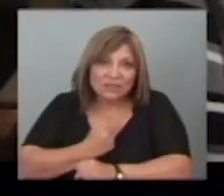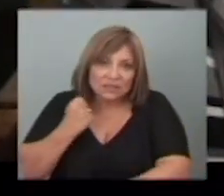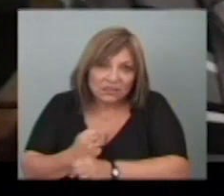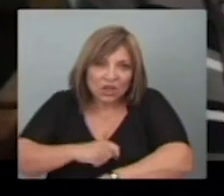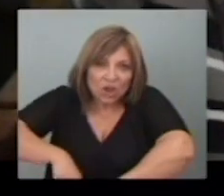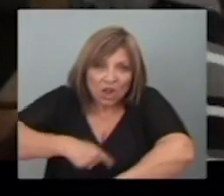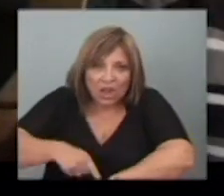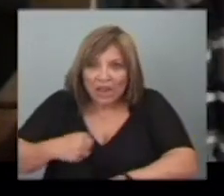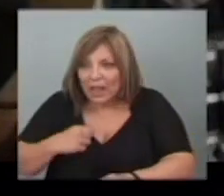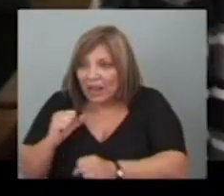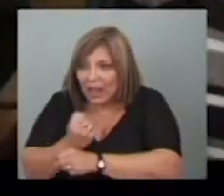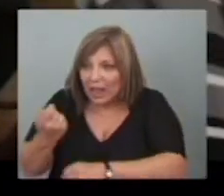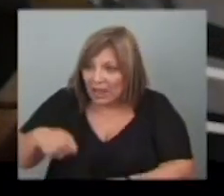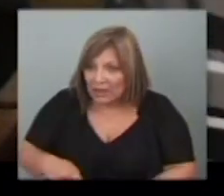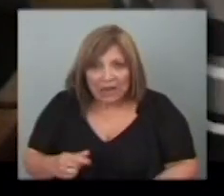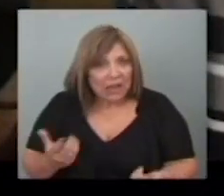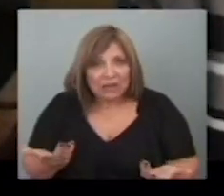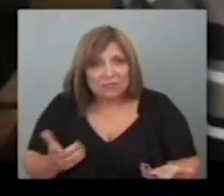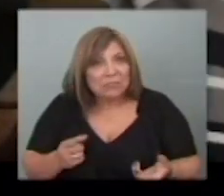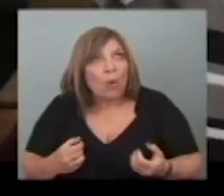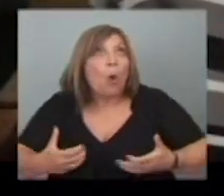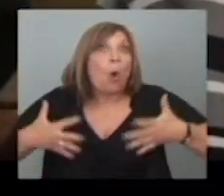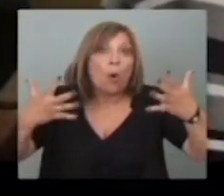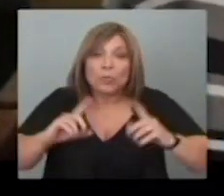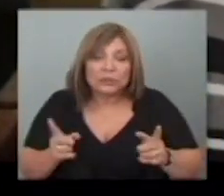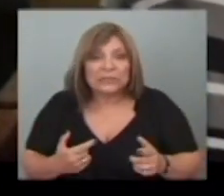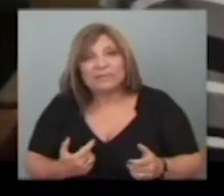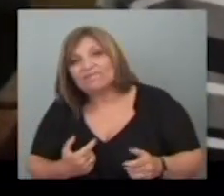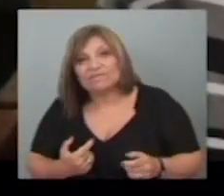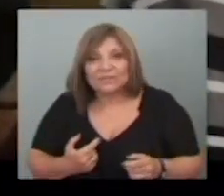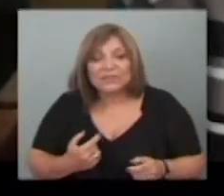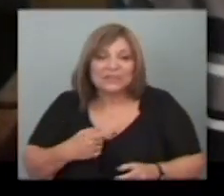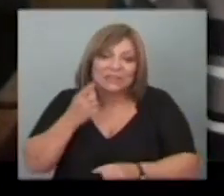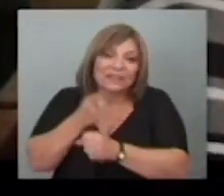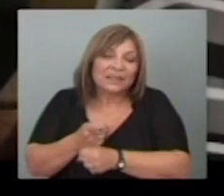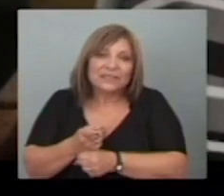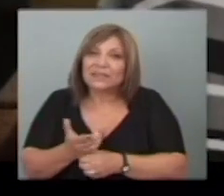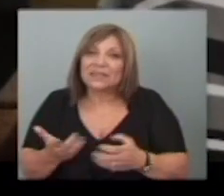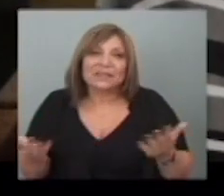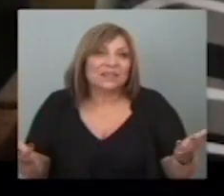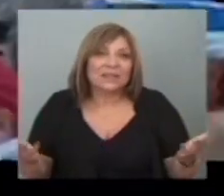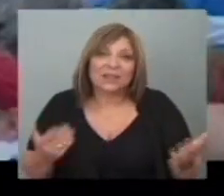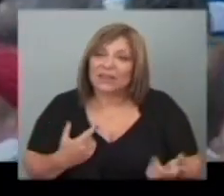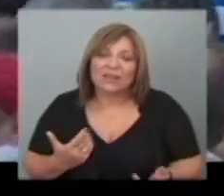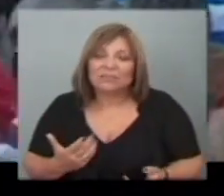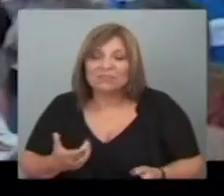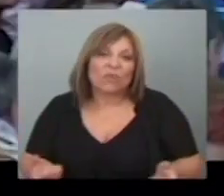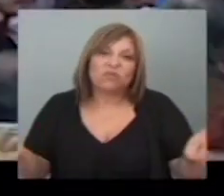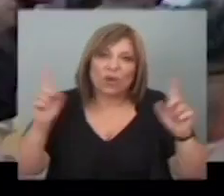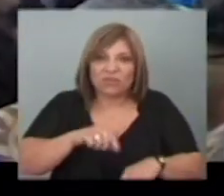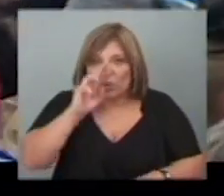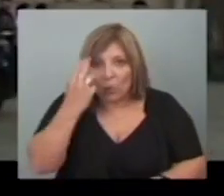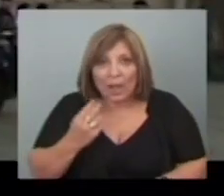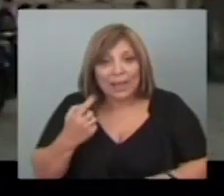horas para lo que te podía redituar o todo eso. Y decidí, ¿cómo se llama? Volver. Muchos de los